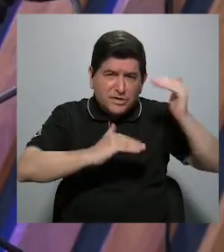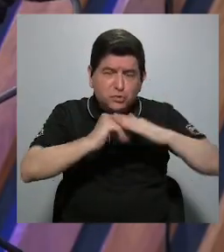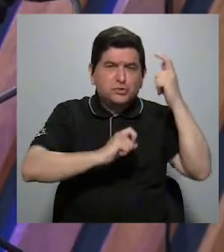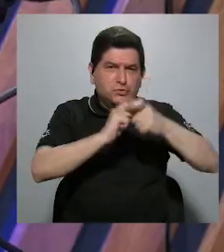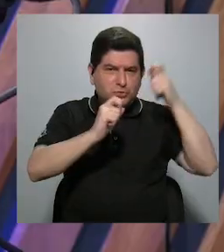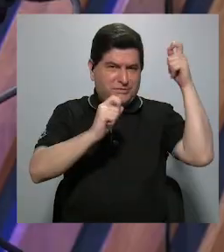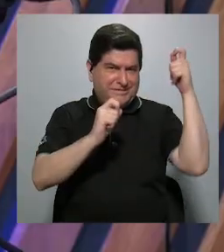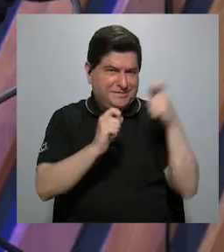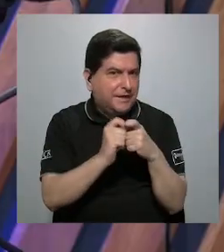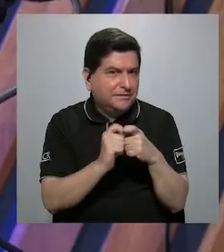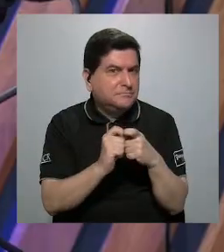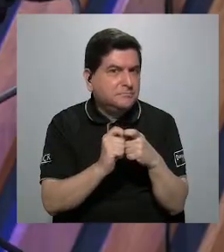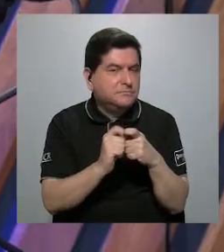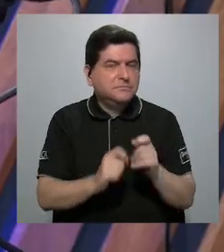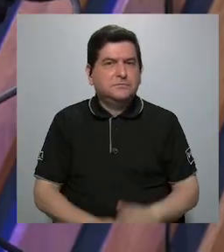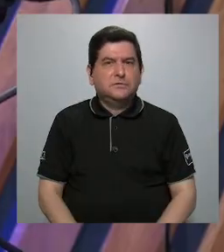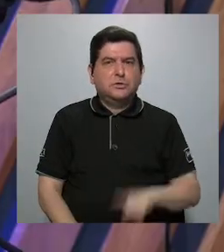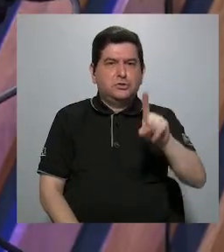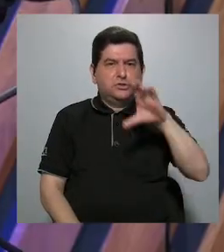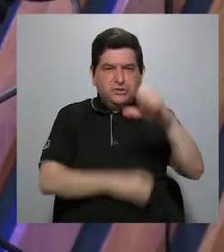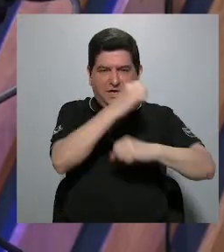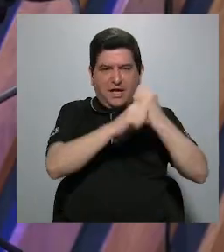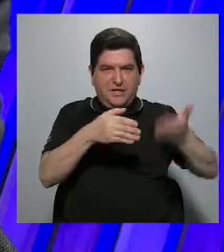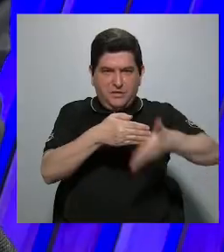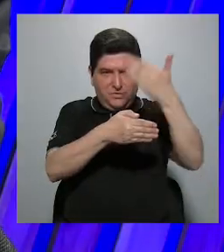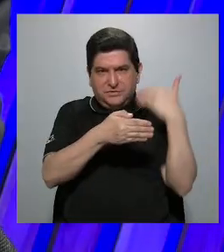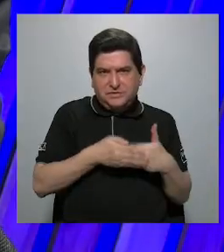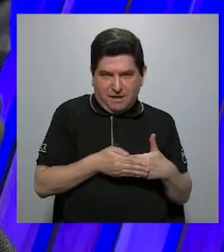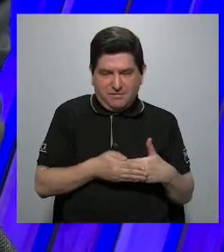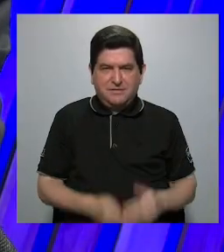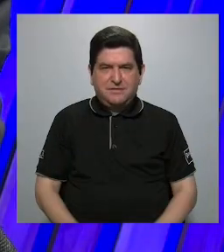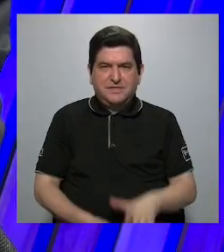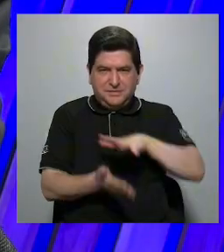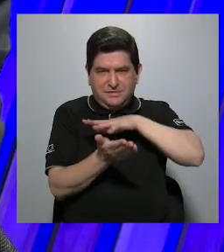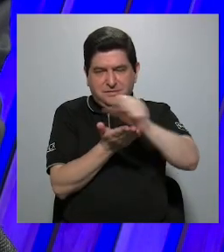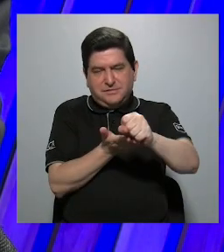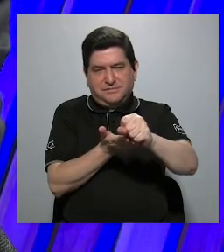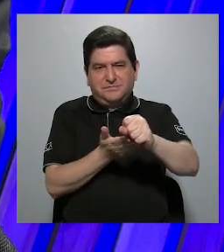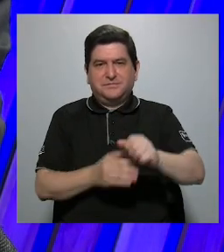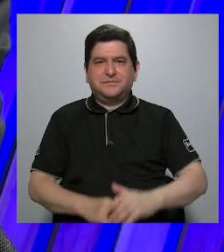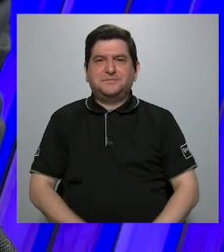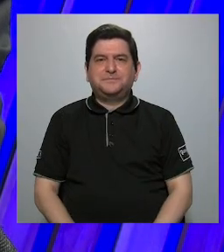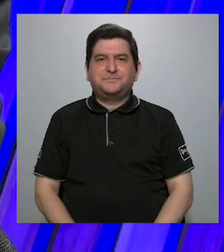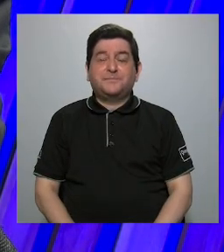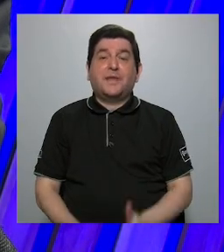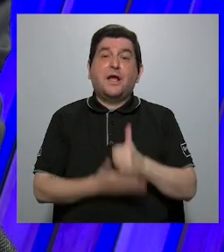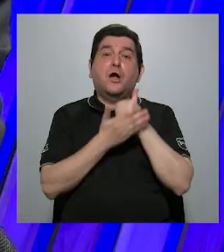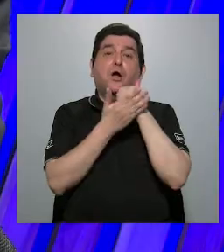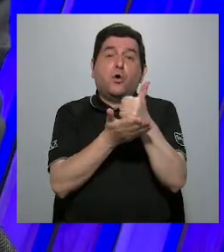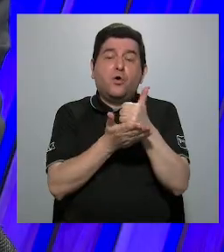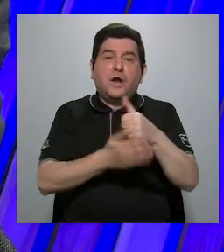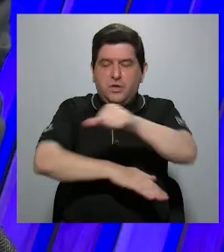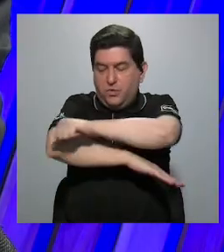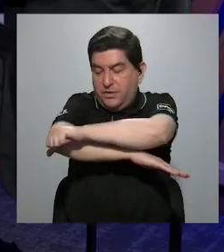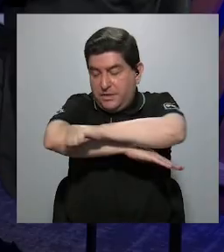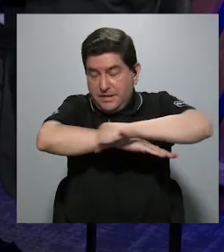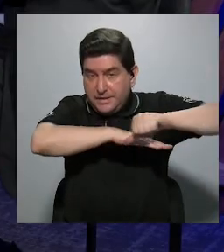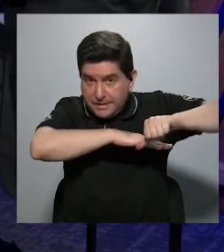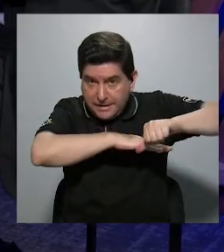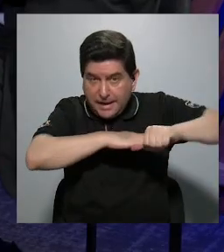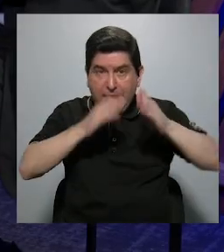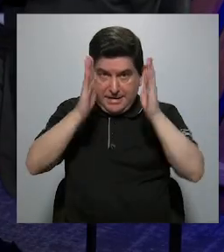construido justamente un siglo antes de que fuera demolido. Con la ayuda de un